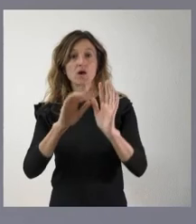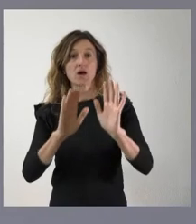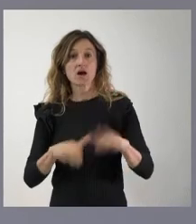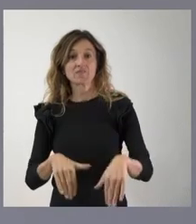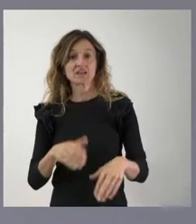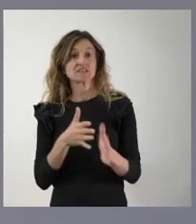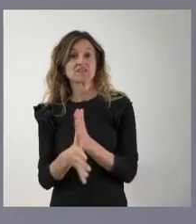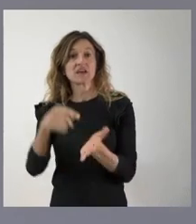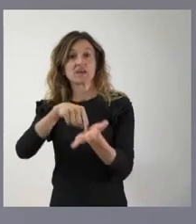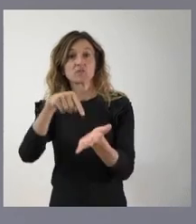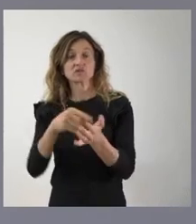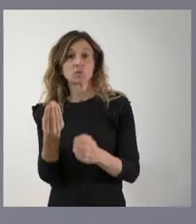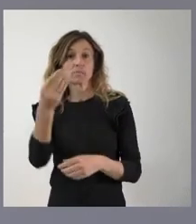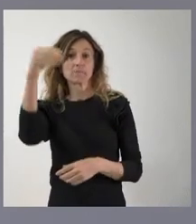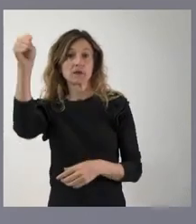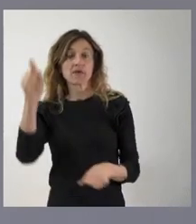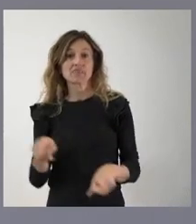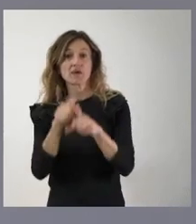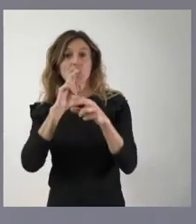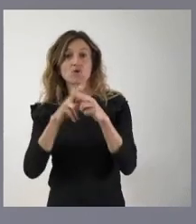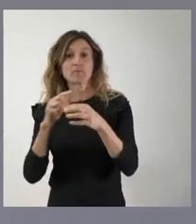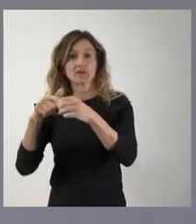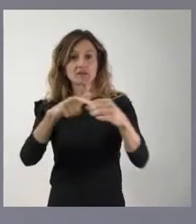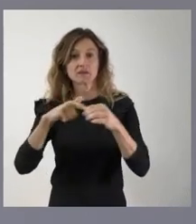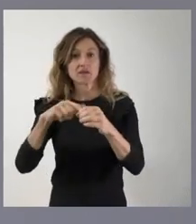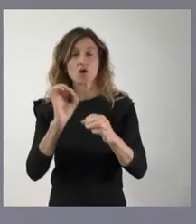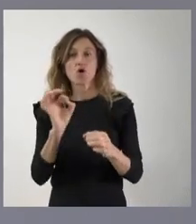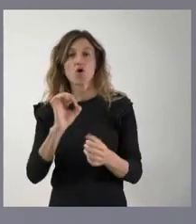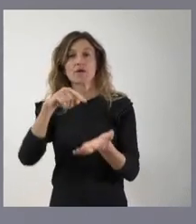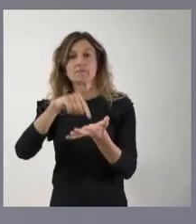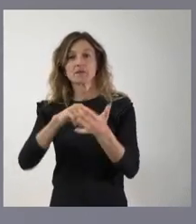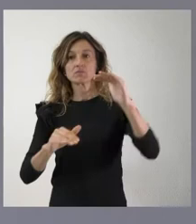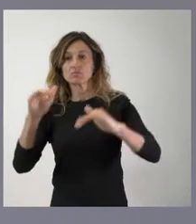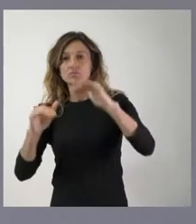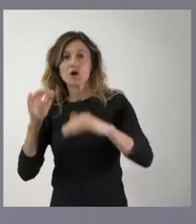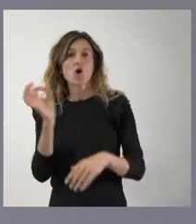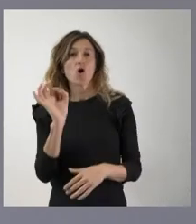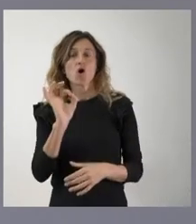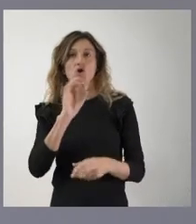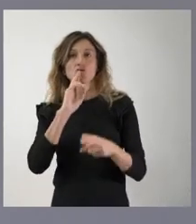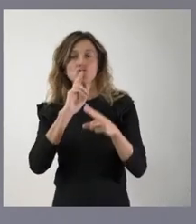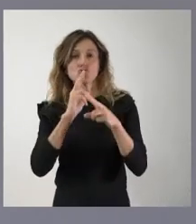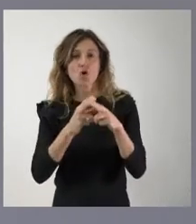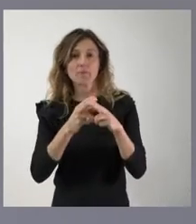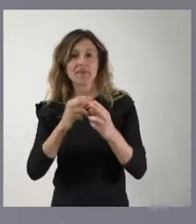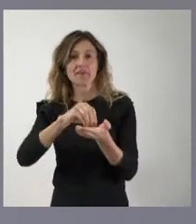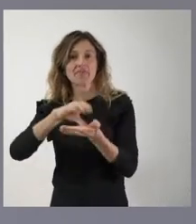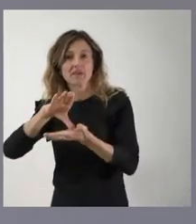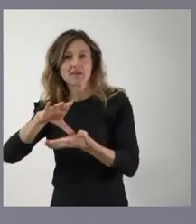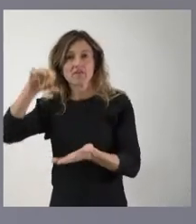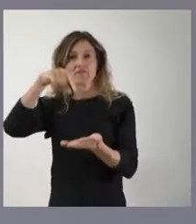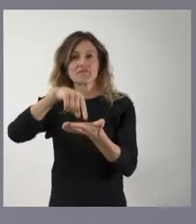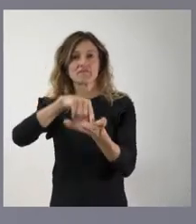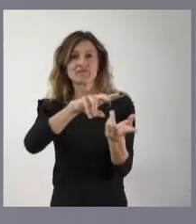subir impuestos bien se ya me impuesto de solidaridad bien se llame armonización fiscal bien se llame de re centralización fiscal